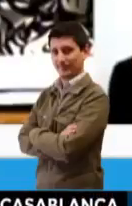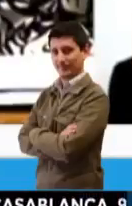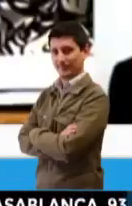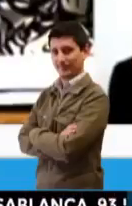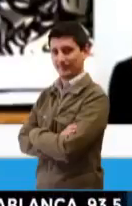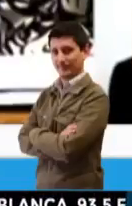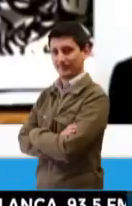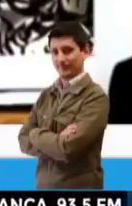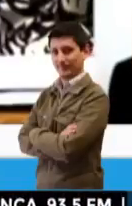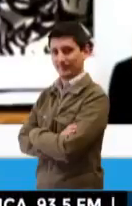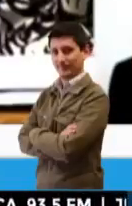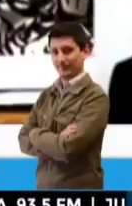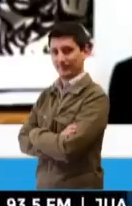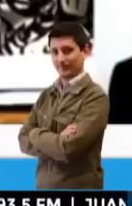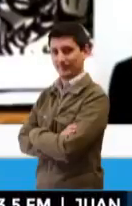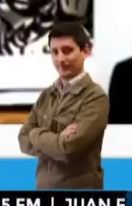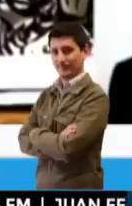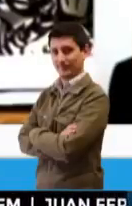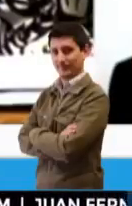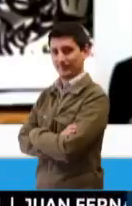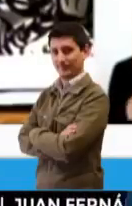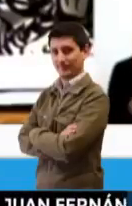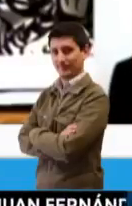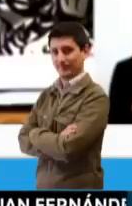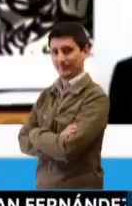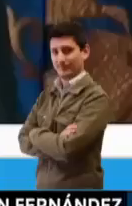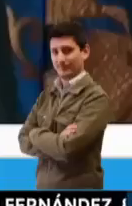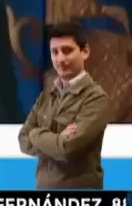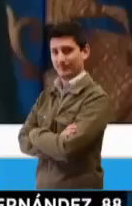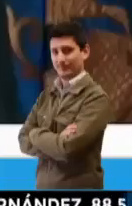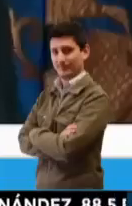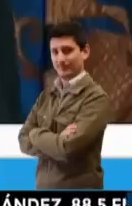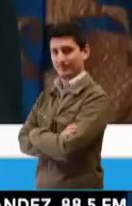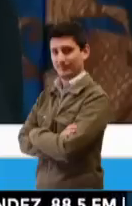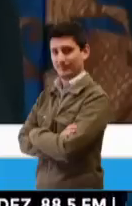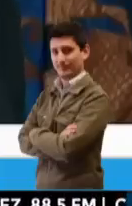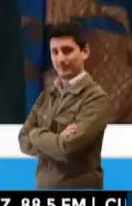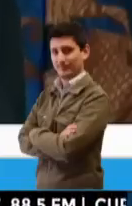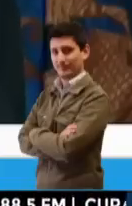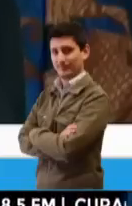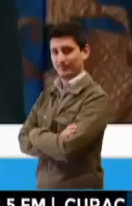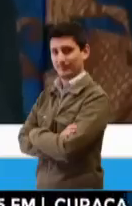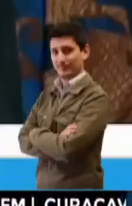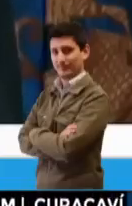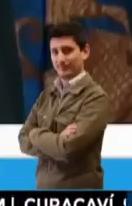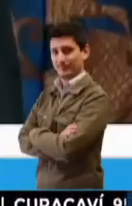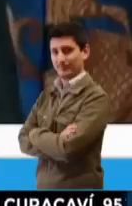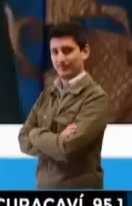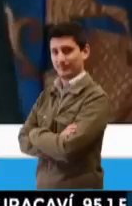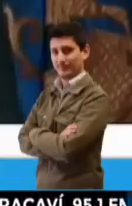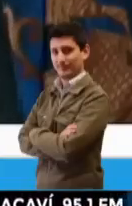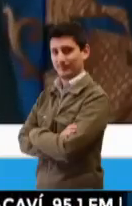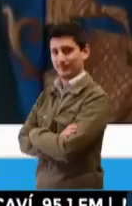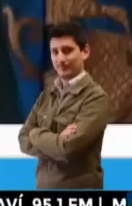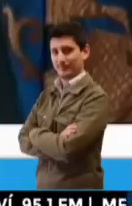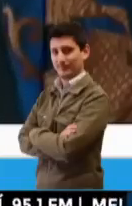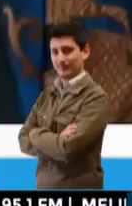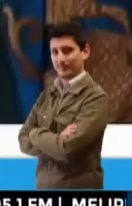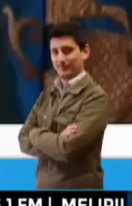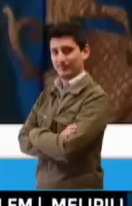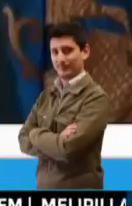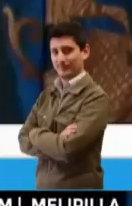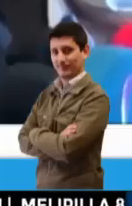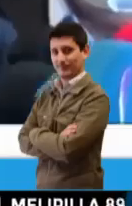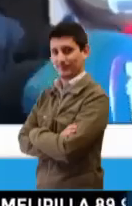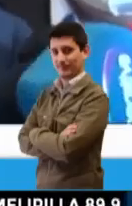para apoyar proyectos urbanos contra su voluntad. Sobre ese caso, especuló que hubo lentitud en el ministerio para reaccionar ante esta denuncia, contando que,